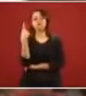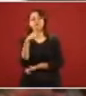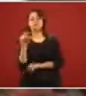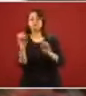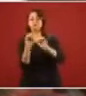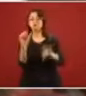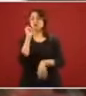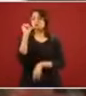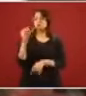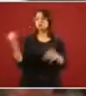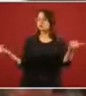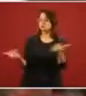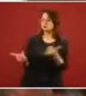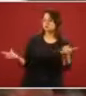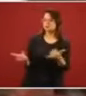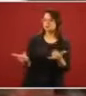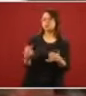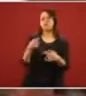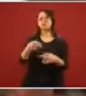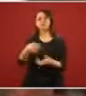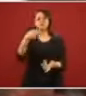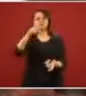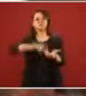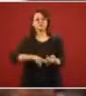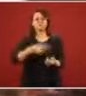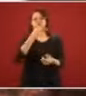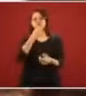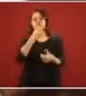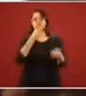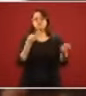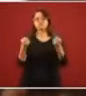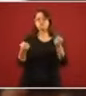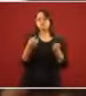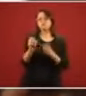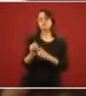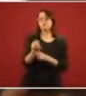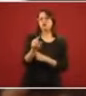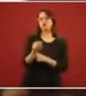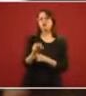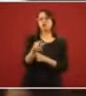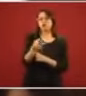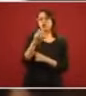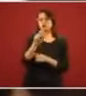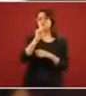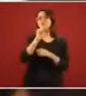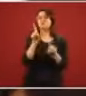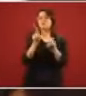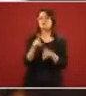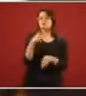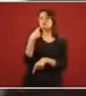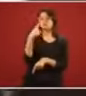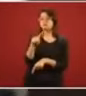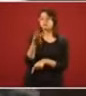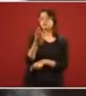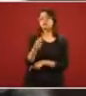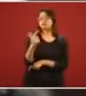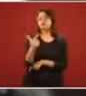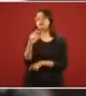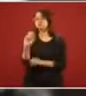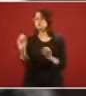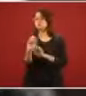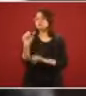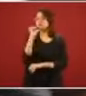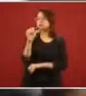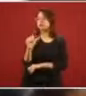El órgano interno de control, Filiberto Otero Salas, ya está en omisión porque no ha denunciado ante la Fiscalía. ¿Qué va a